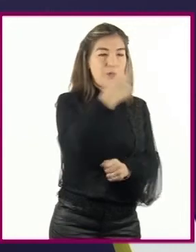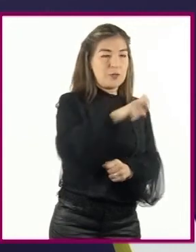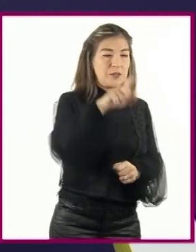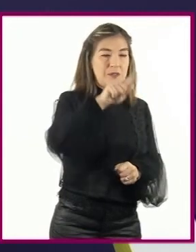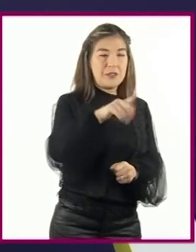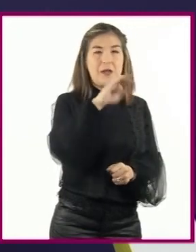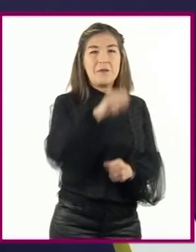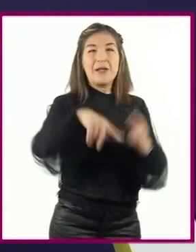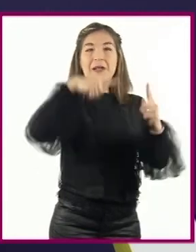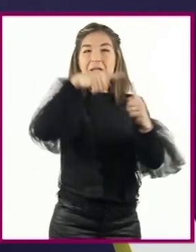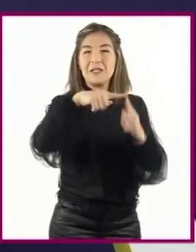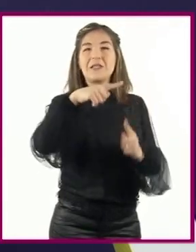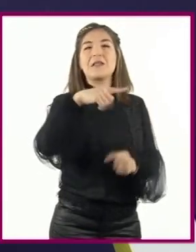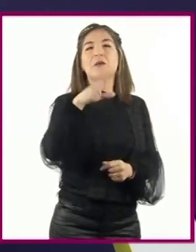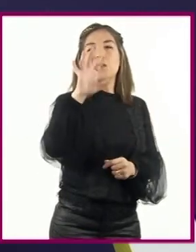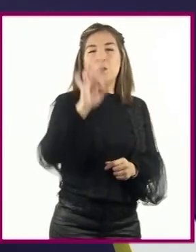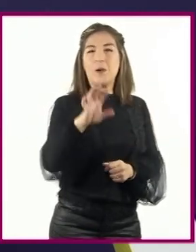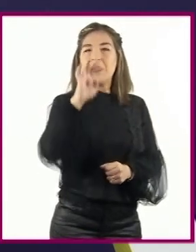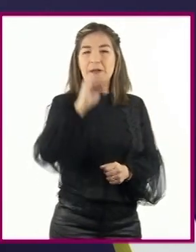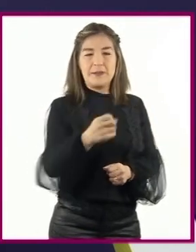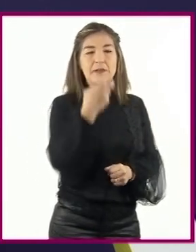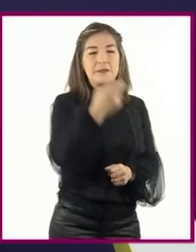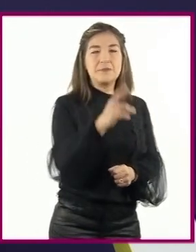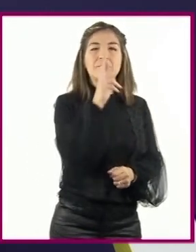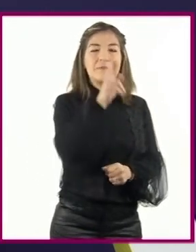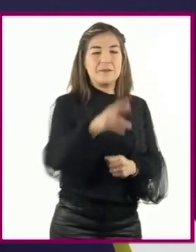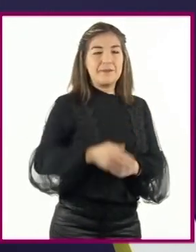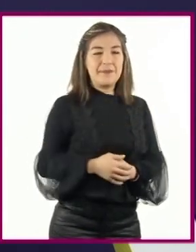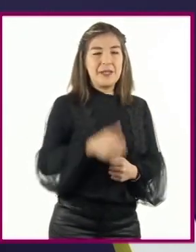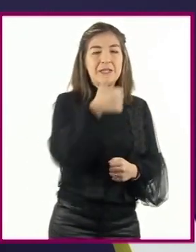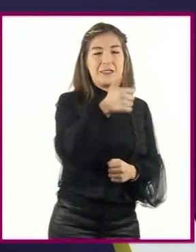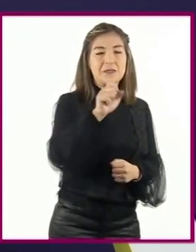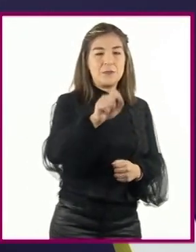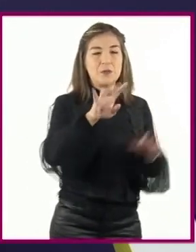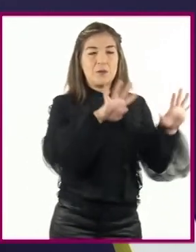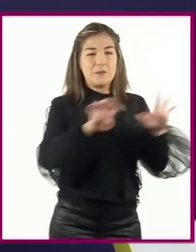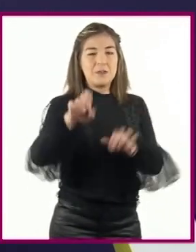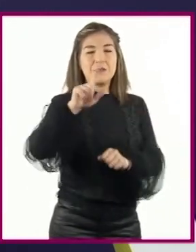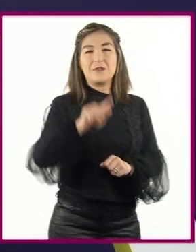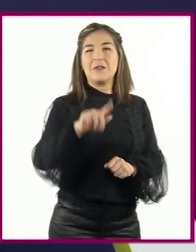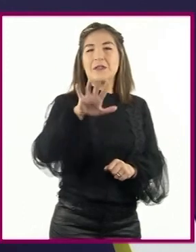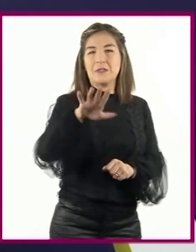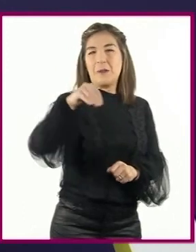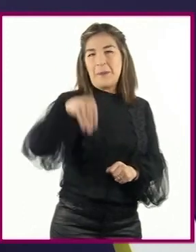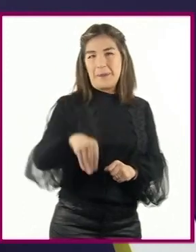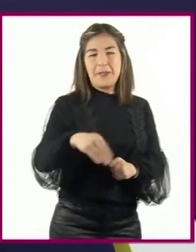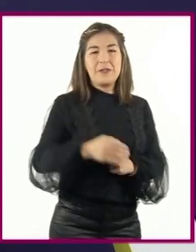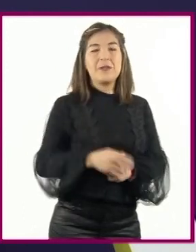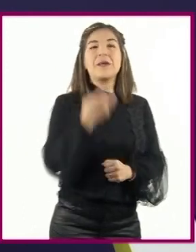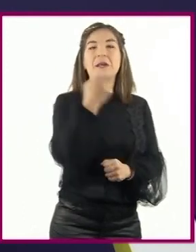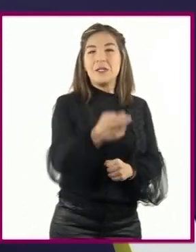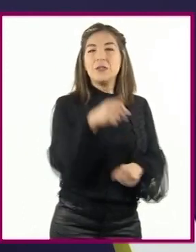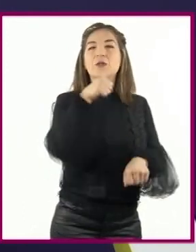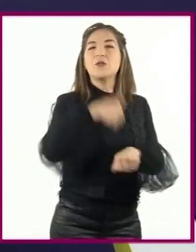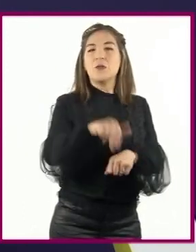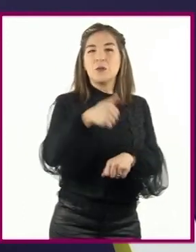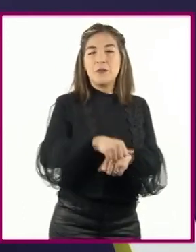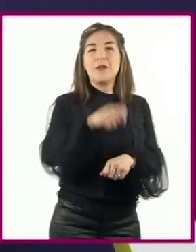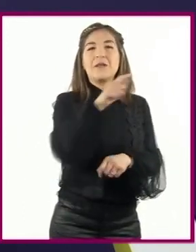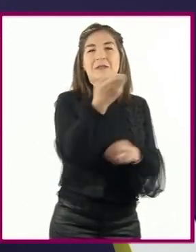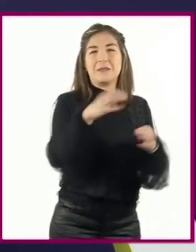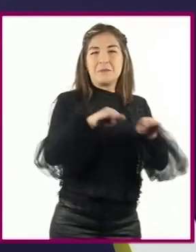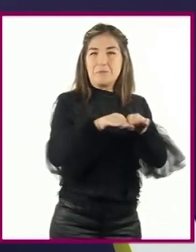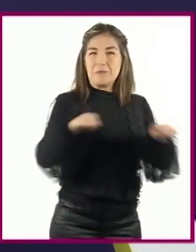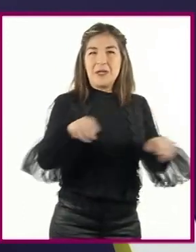279 entre 40, el cociente es igual a 6.975, número que representa la medida